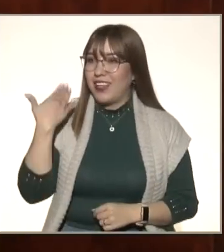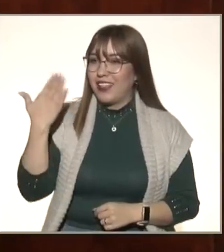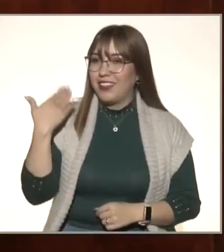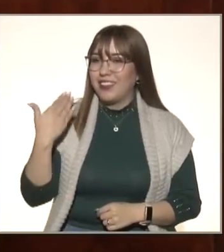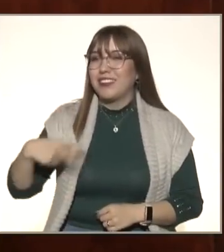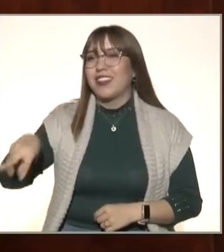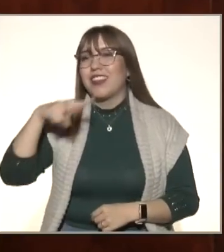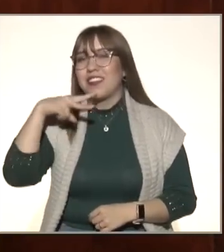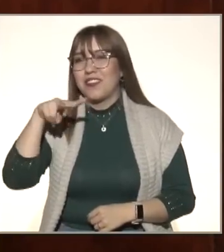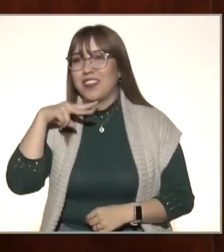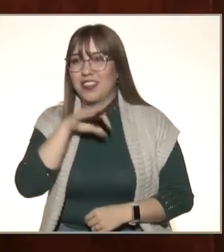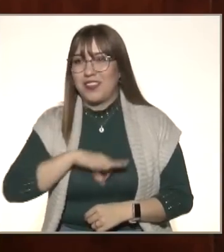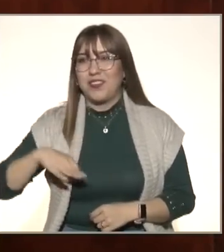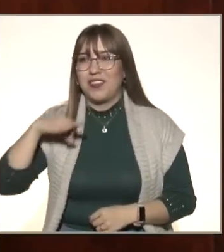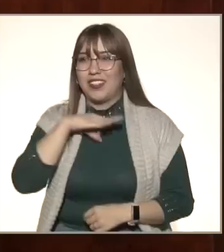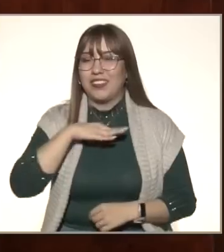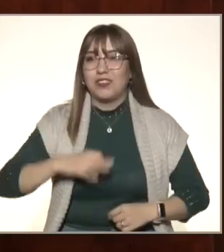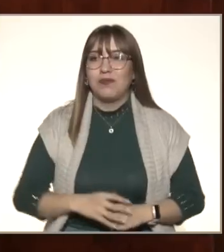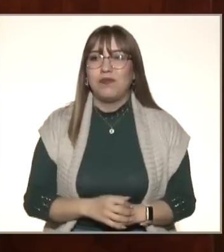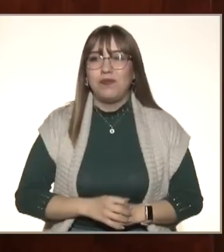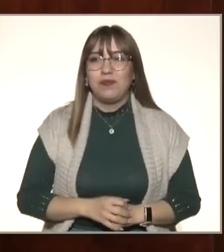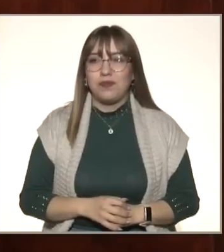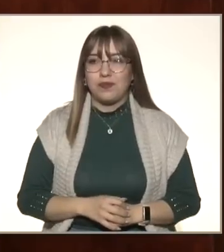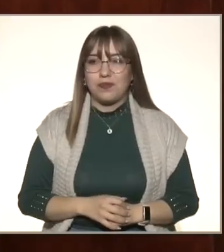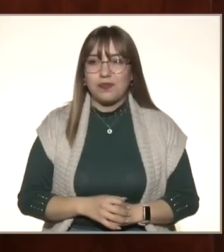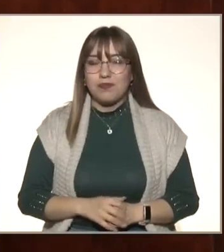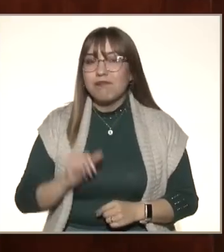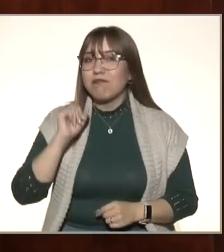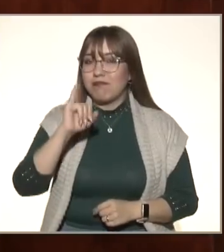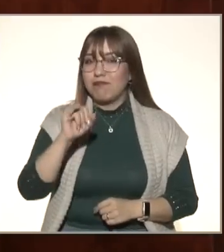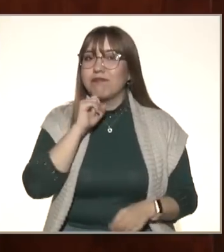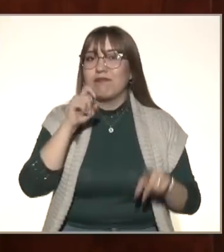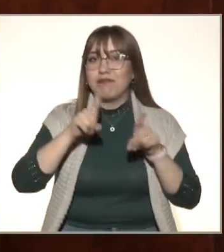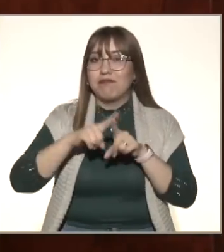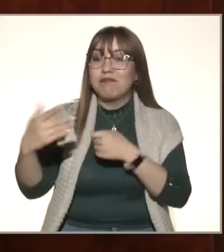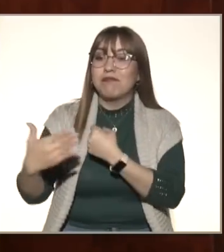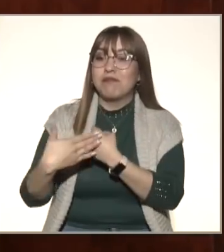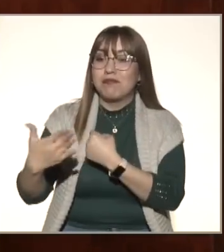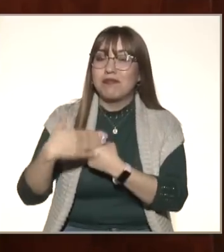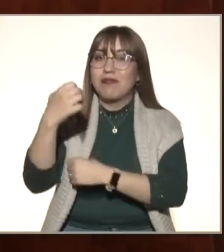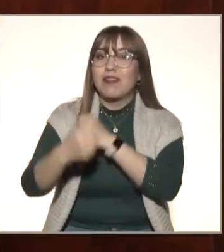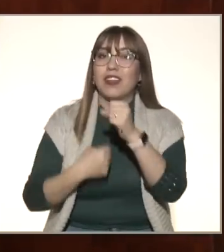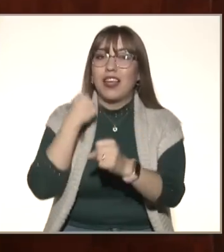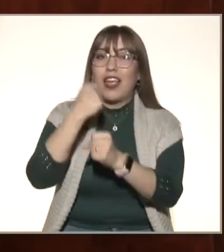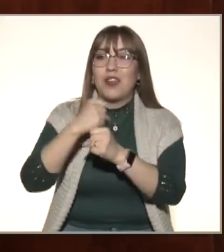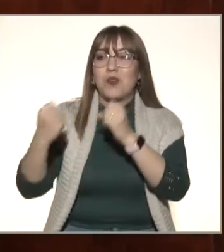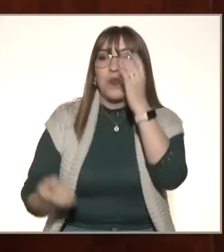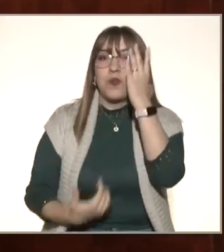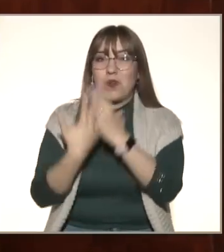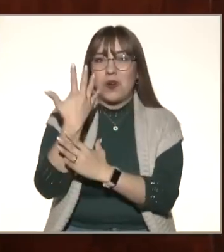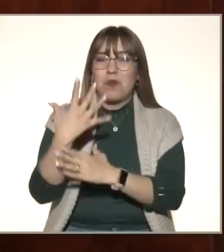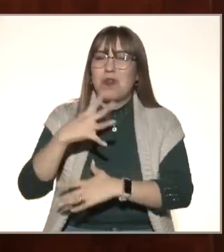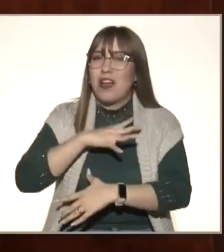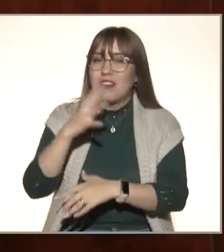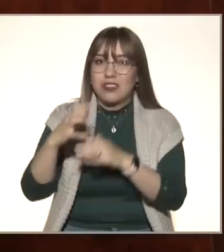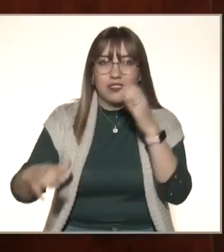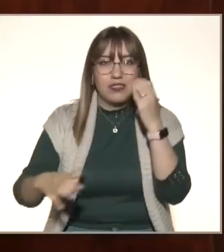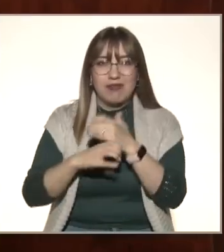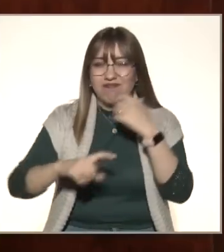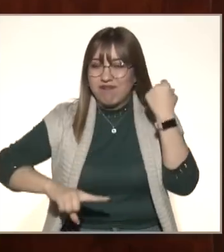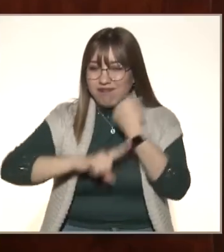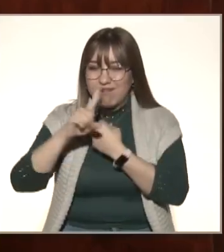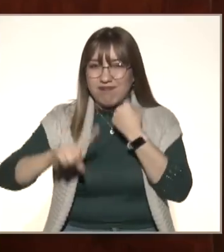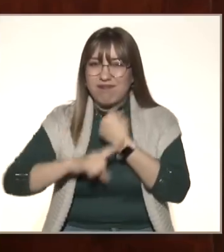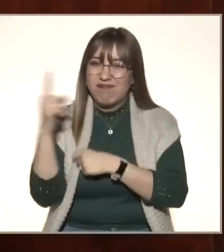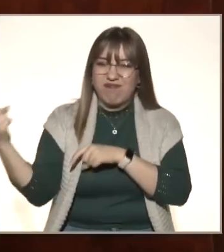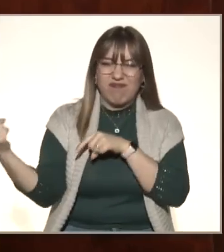Feliz Navidad atrasada. Y sí, aparte ya se viene Año Nuevo, Nat, y todos estos conflictos, a veces decidimos ignorarlos